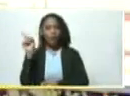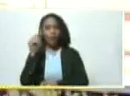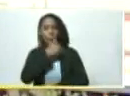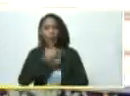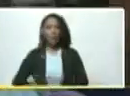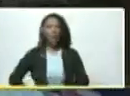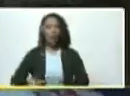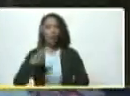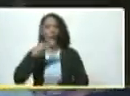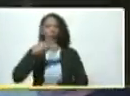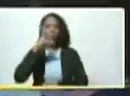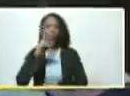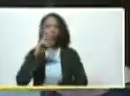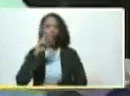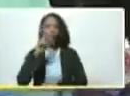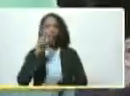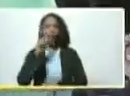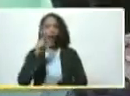Pedeval,